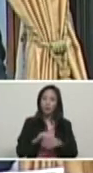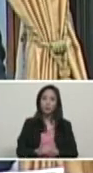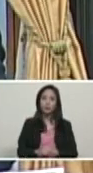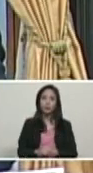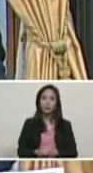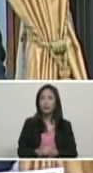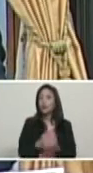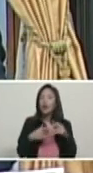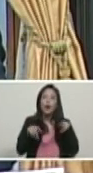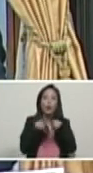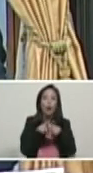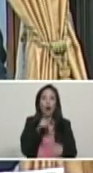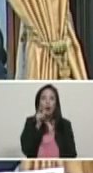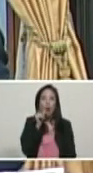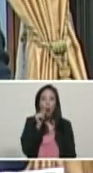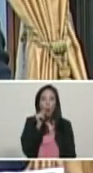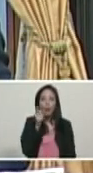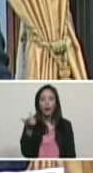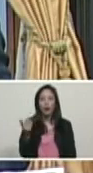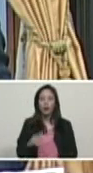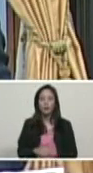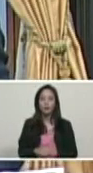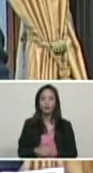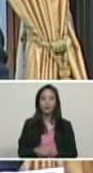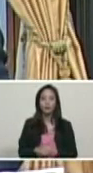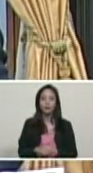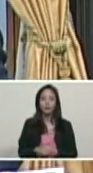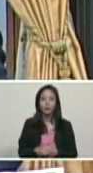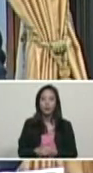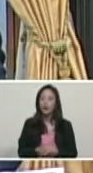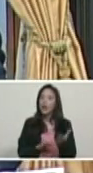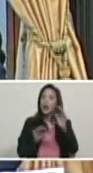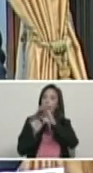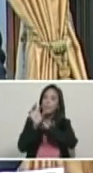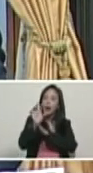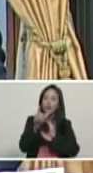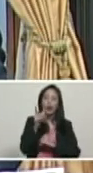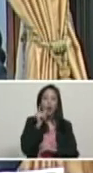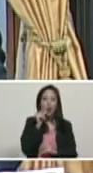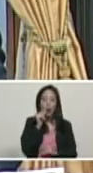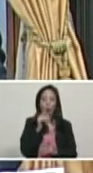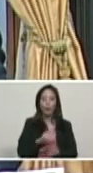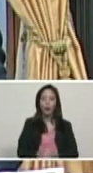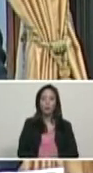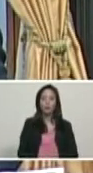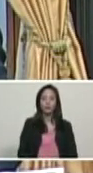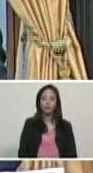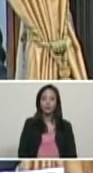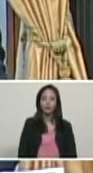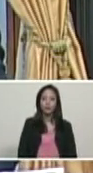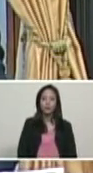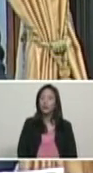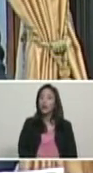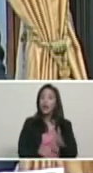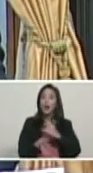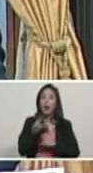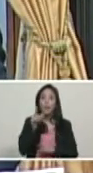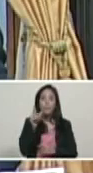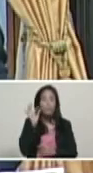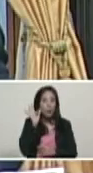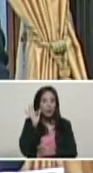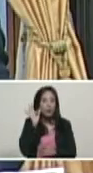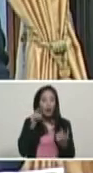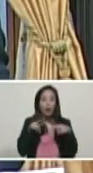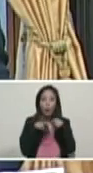el hombre. Cantó Ali Primera. La patria es el hombre. La patria es la mujer. La patria es el hijo, es la